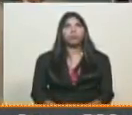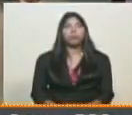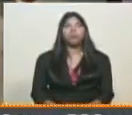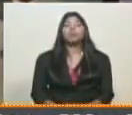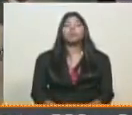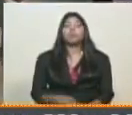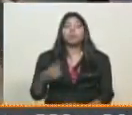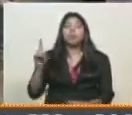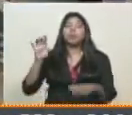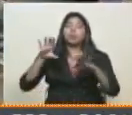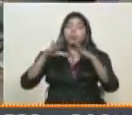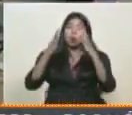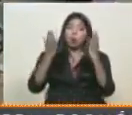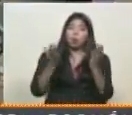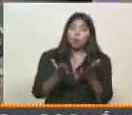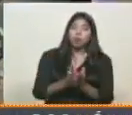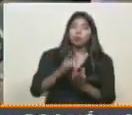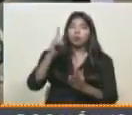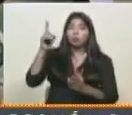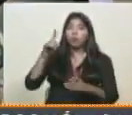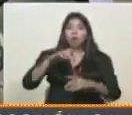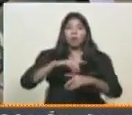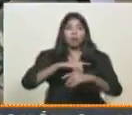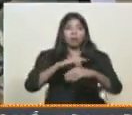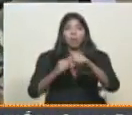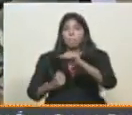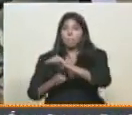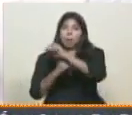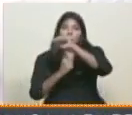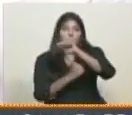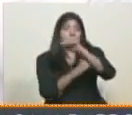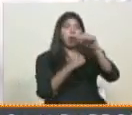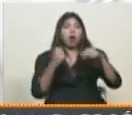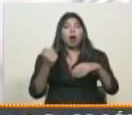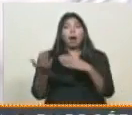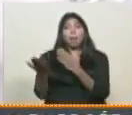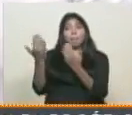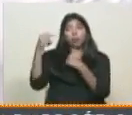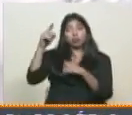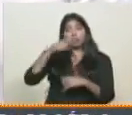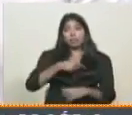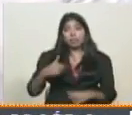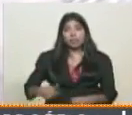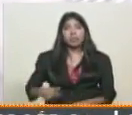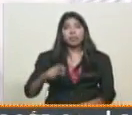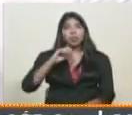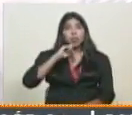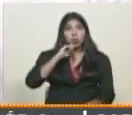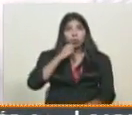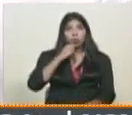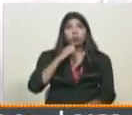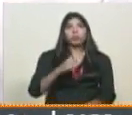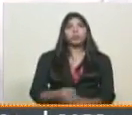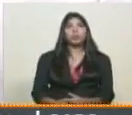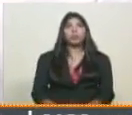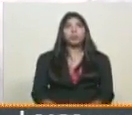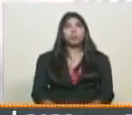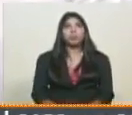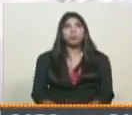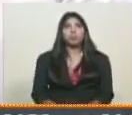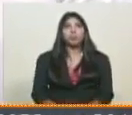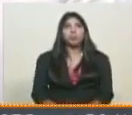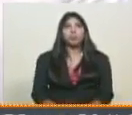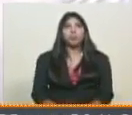multipolar y a china a rusia las potencias emergentes vamos a quedar aislados en un momento donde la coronación en el continente evidentemente no es la mejor